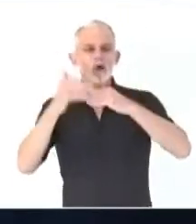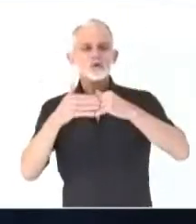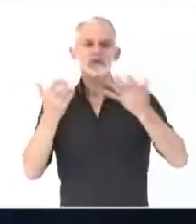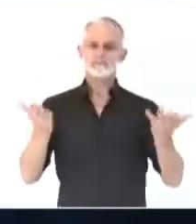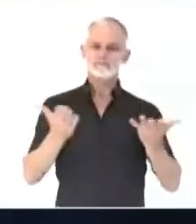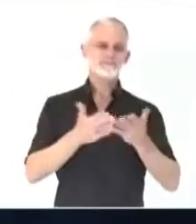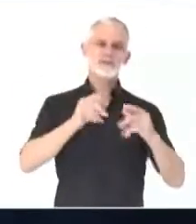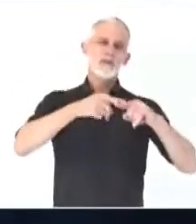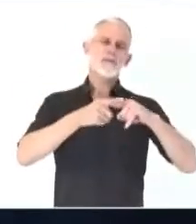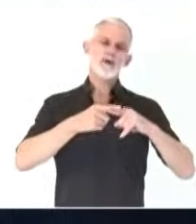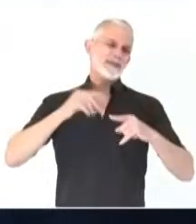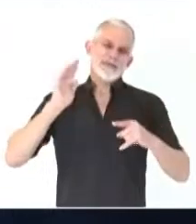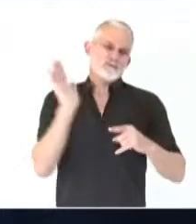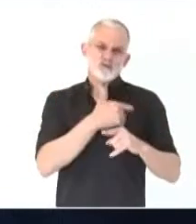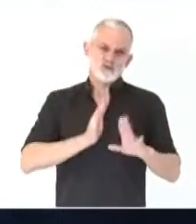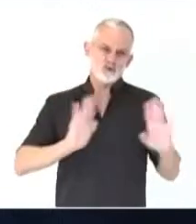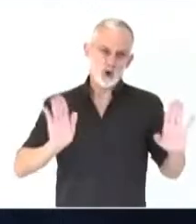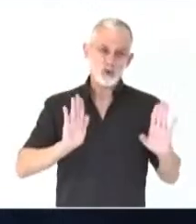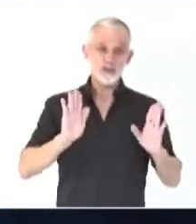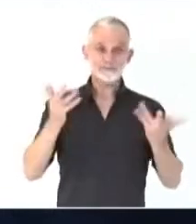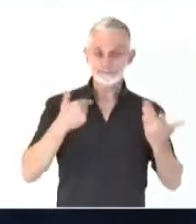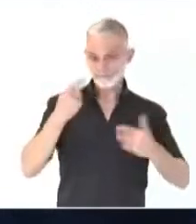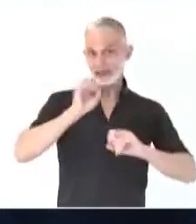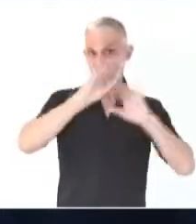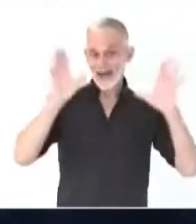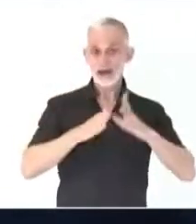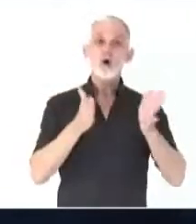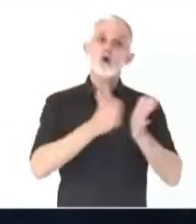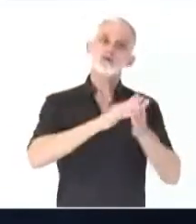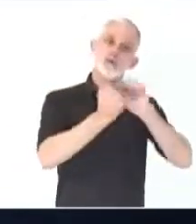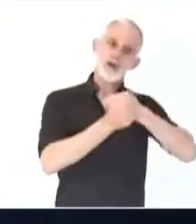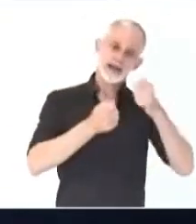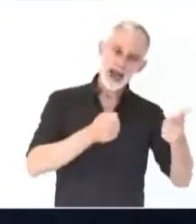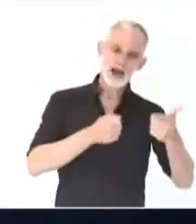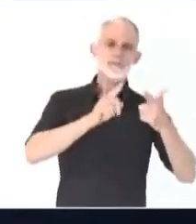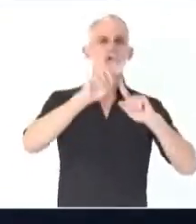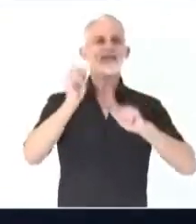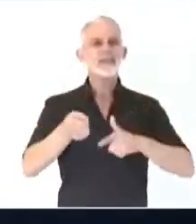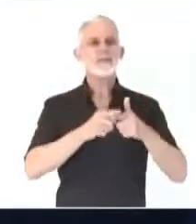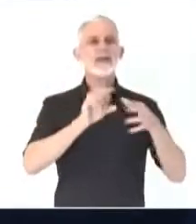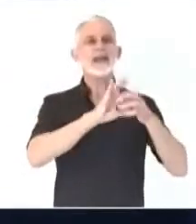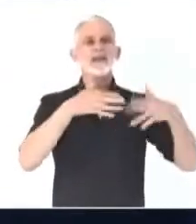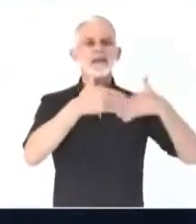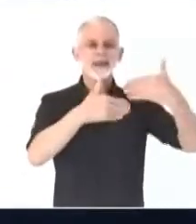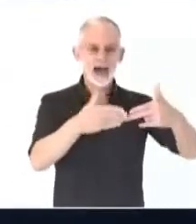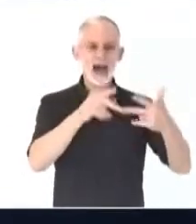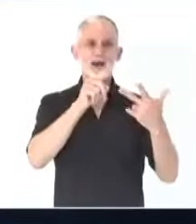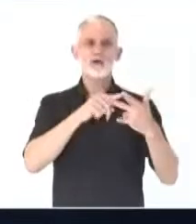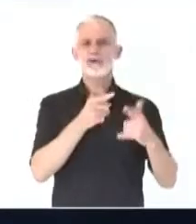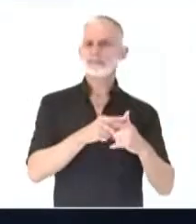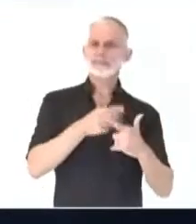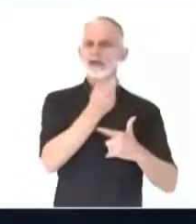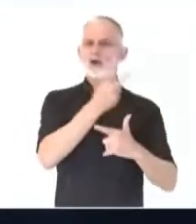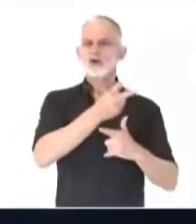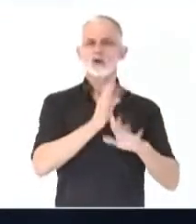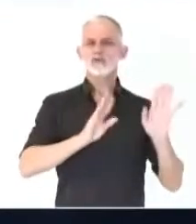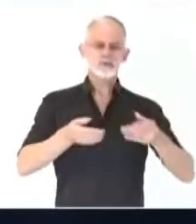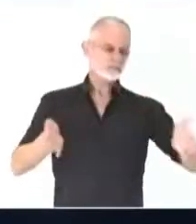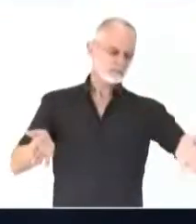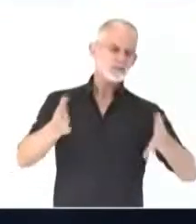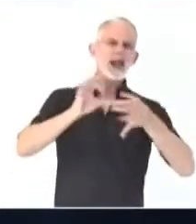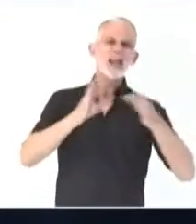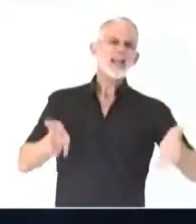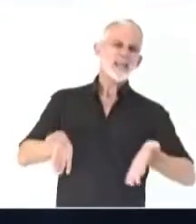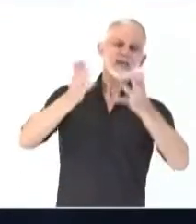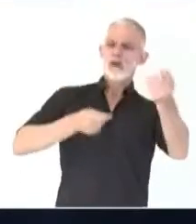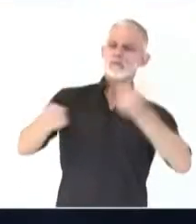tradicionales. Queda claro que los sectores de Juntos por el Cambio, como los libertarios, pretenden la desregulación